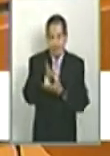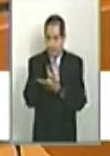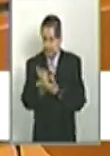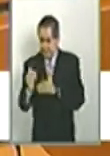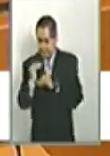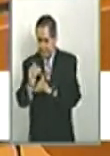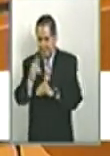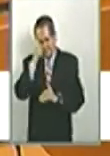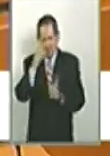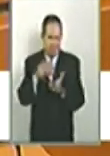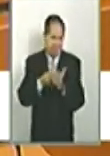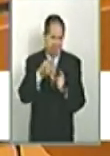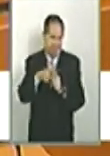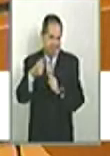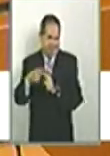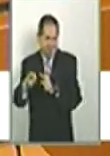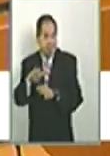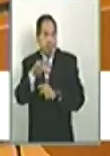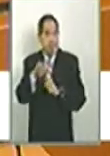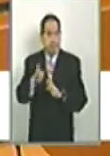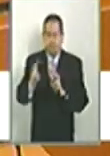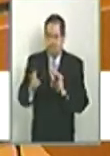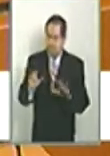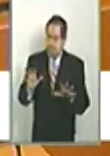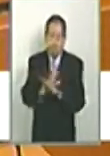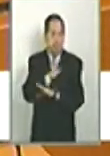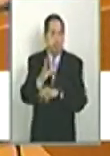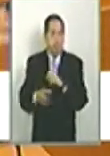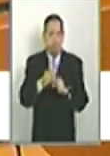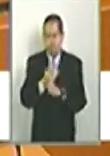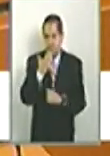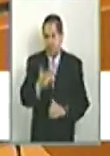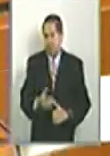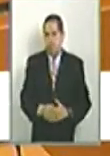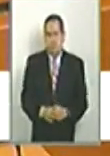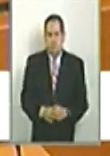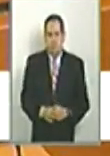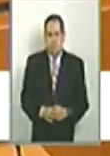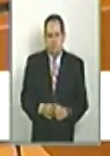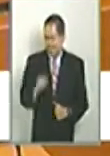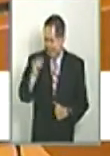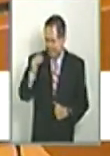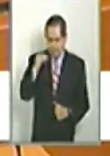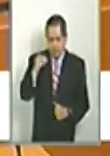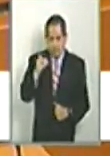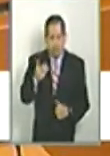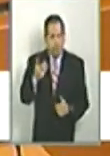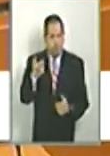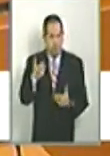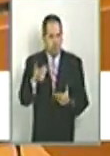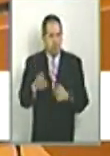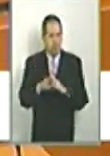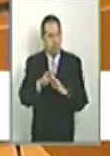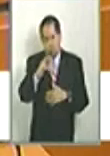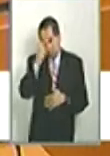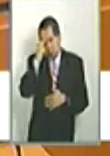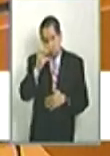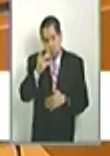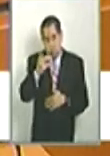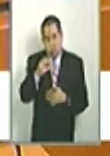imponer multas, etcétera, entre muchas otras cosas. Eso fue apenas un primer paso, por cierto, hay que recordarlo,